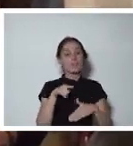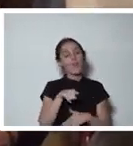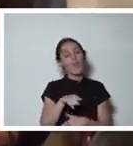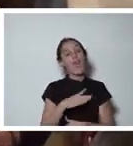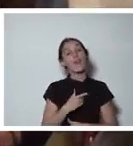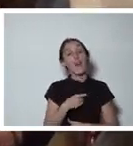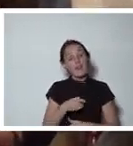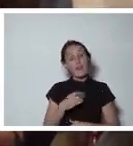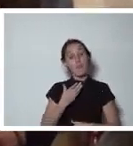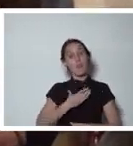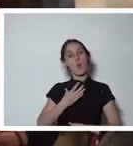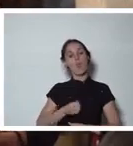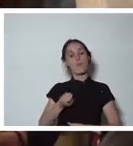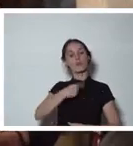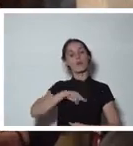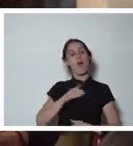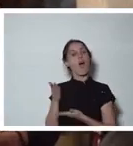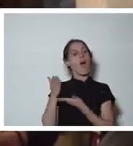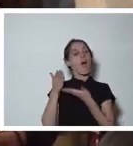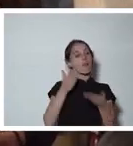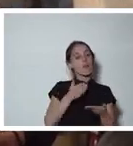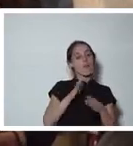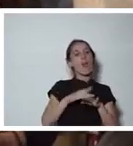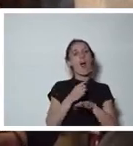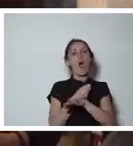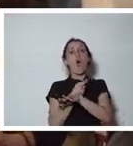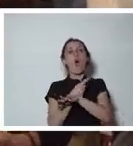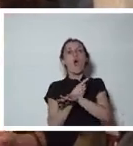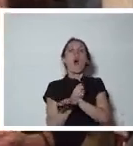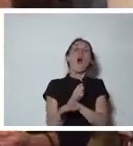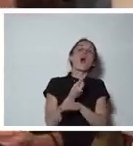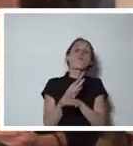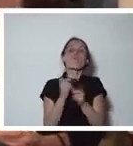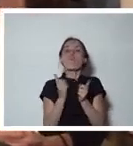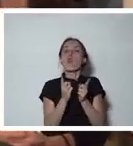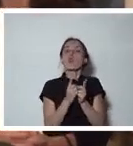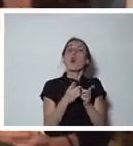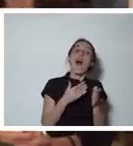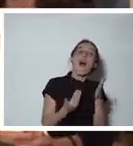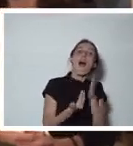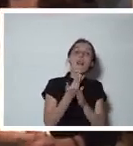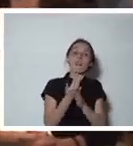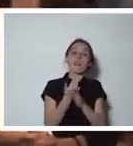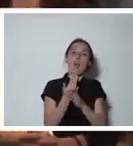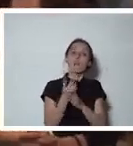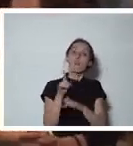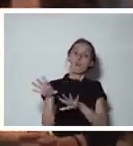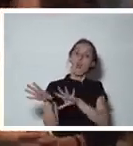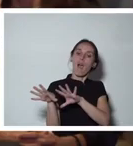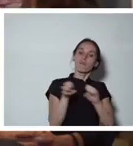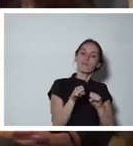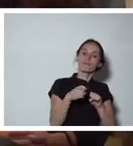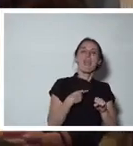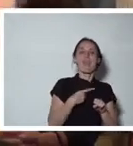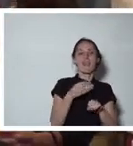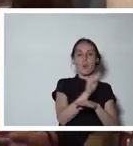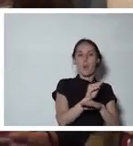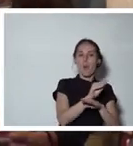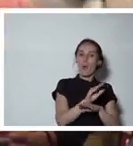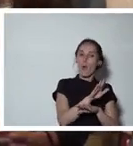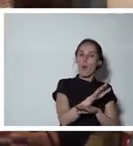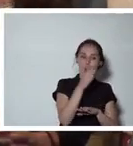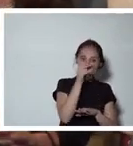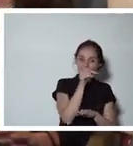horas al día tener los cuidados de sus hijos cubiertos y poderse dedicar a ellas a ellas mismas no y